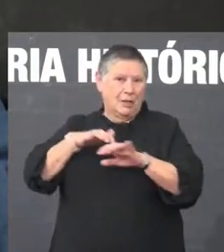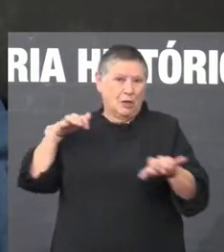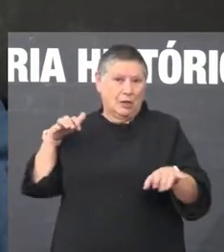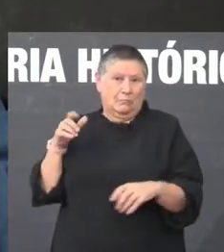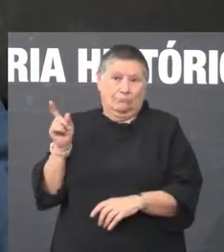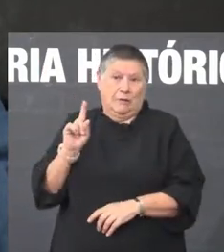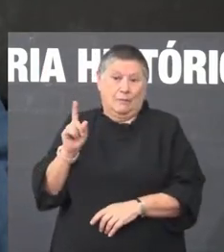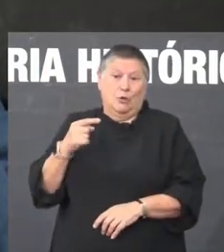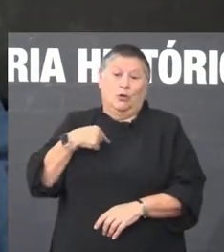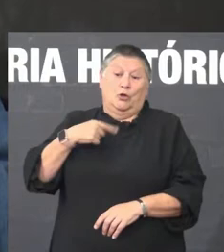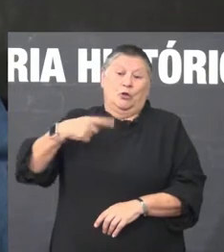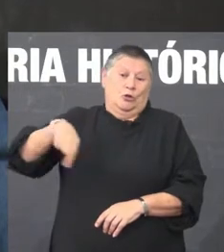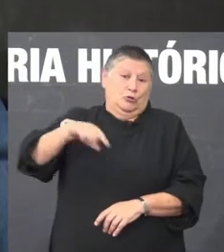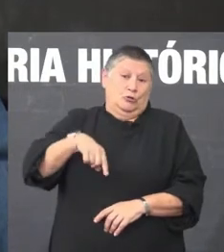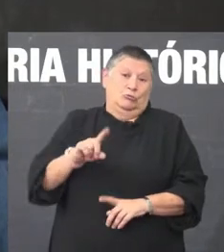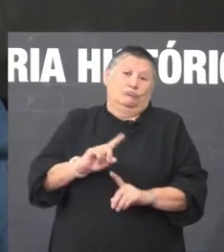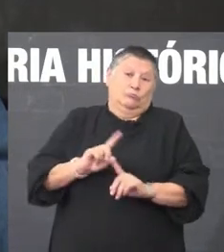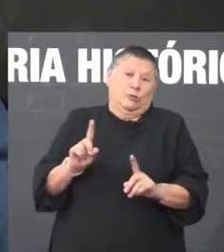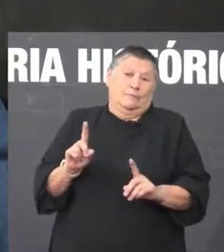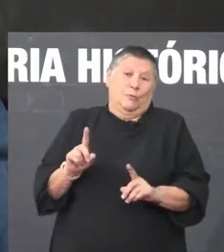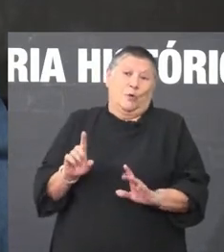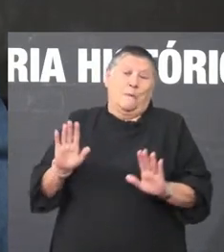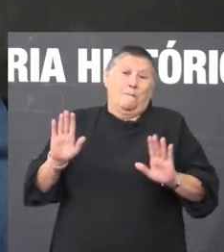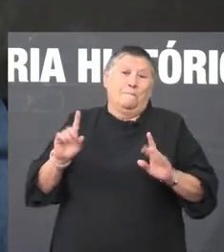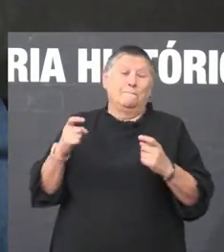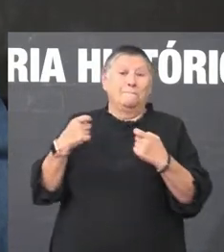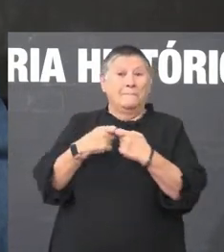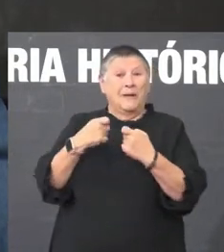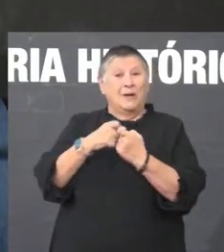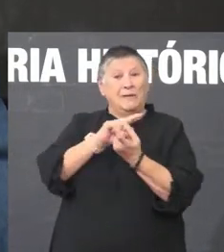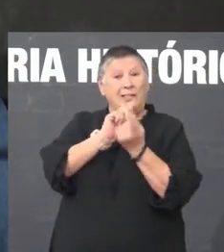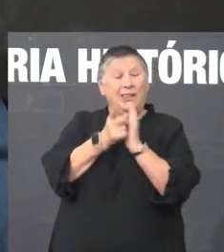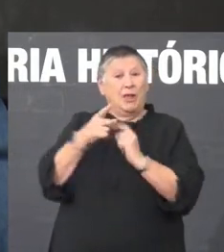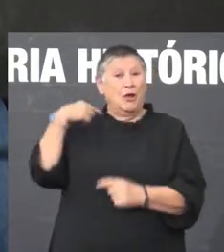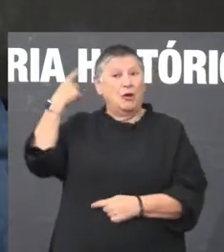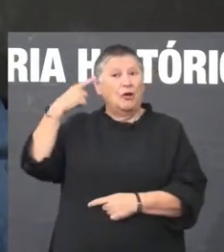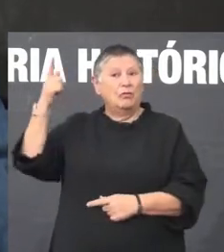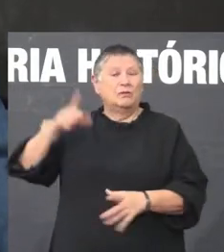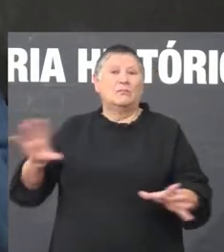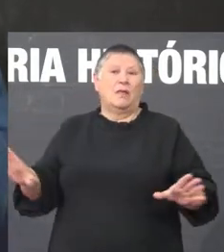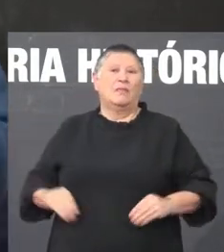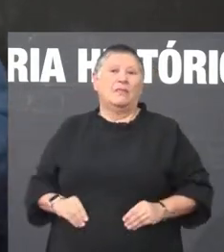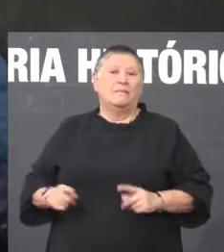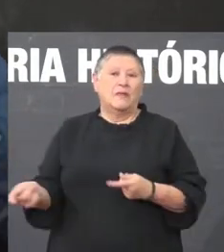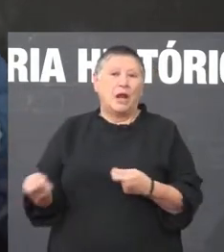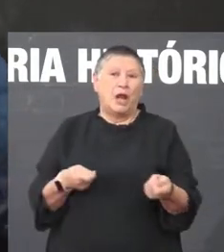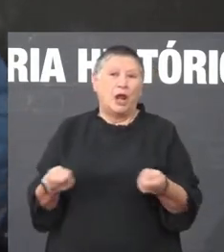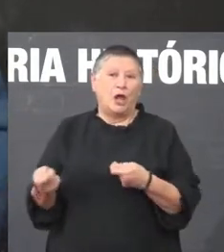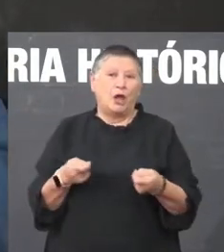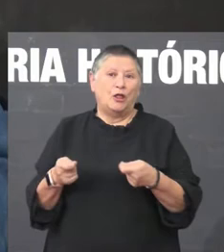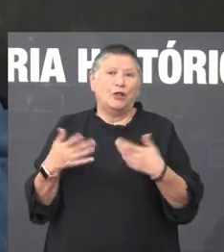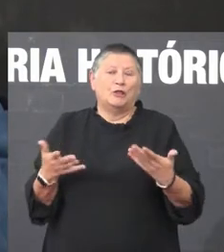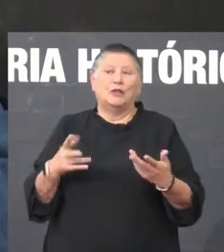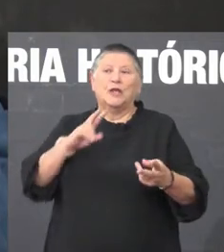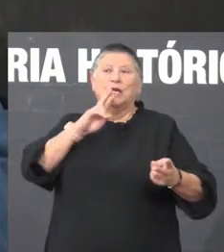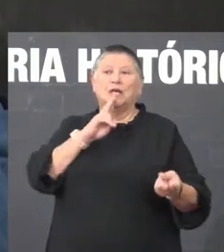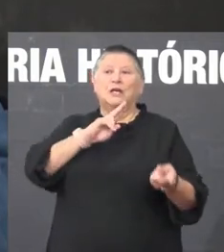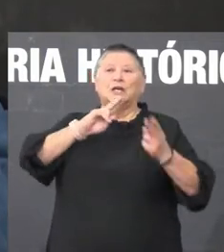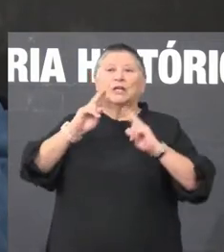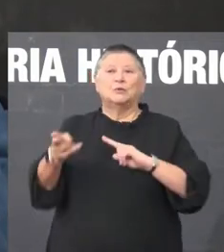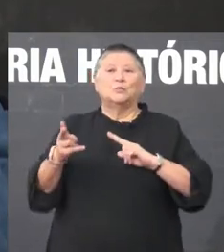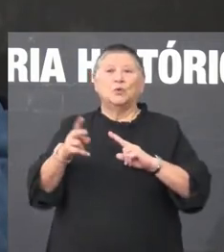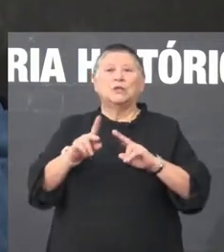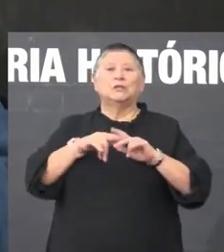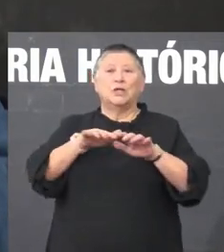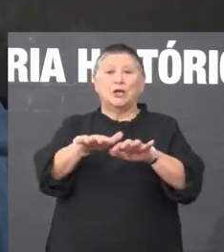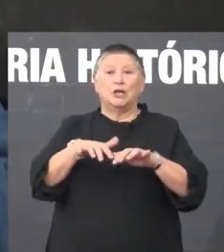ni nosotros. Pero en cambio, Londres aceptó negociar. Y la respuesta de las Cortes fue